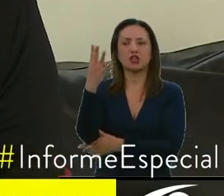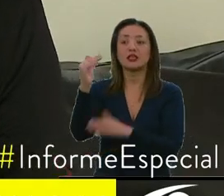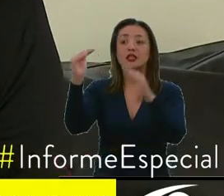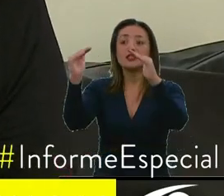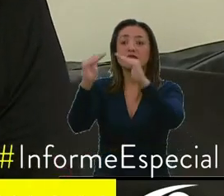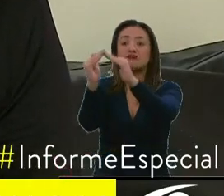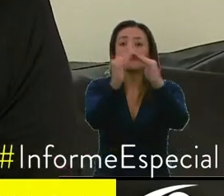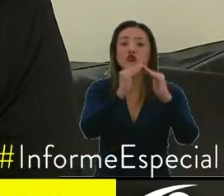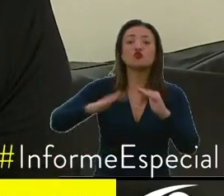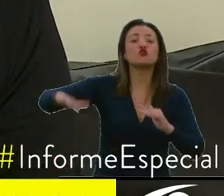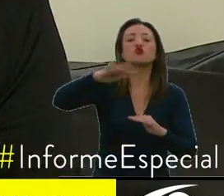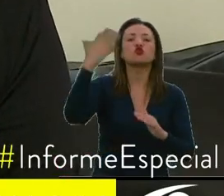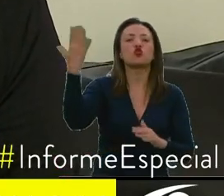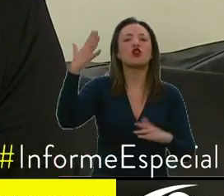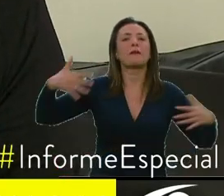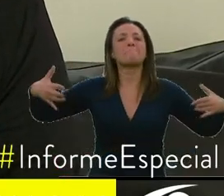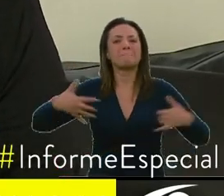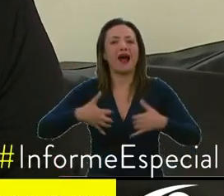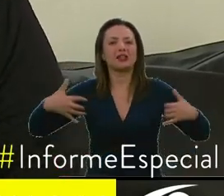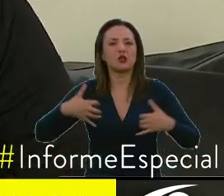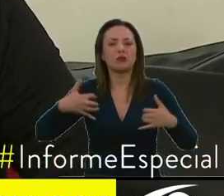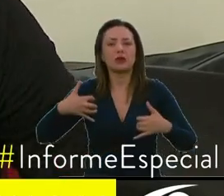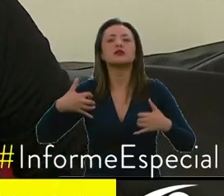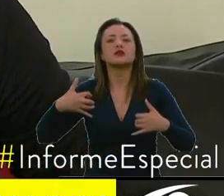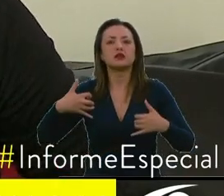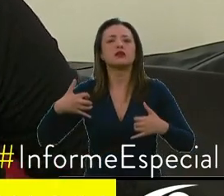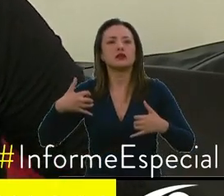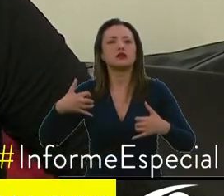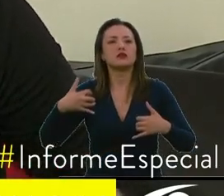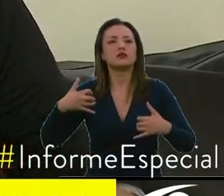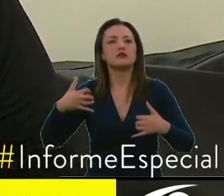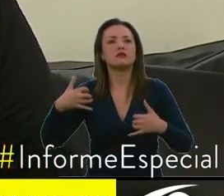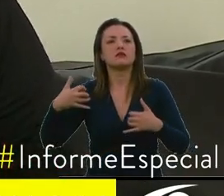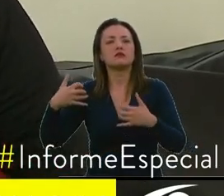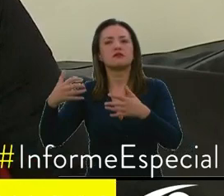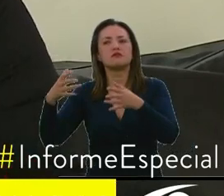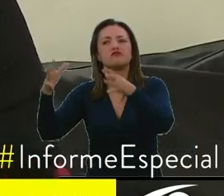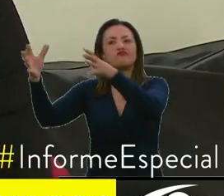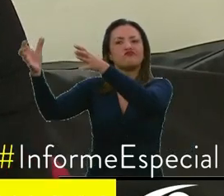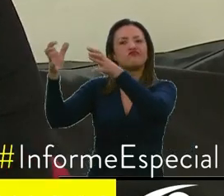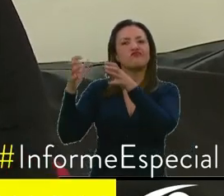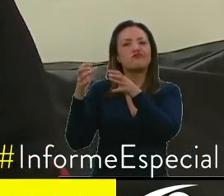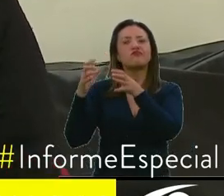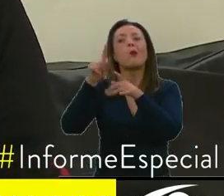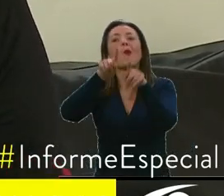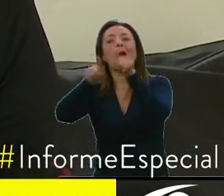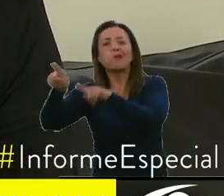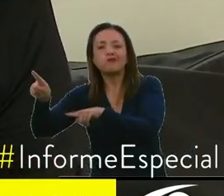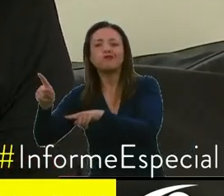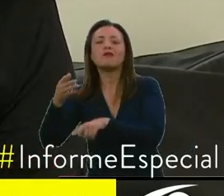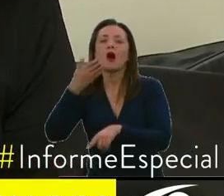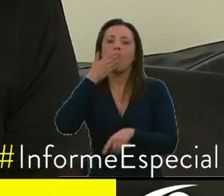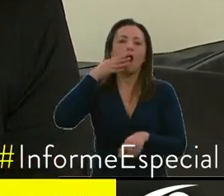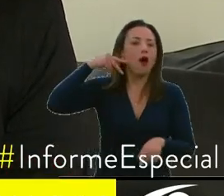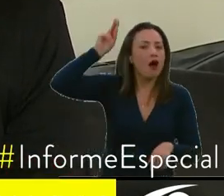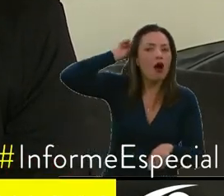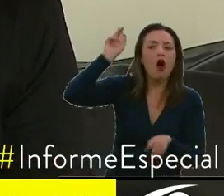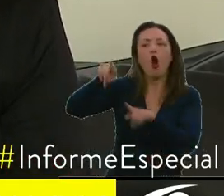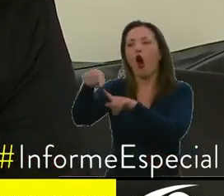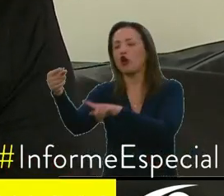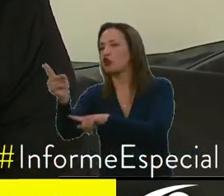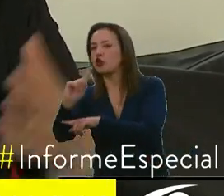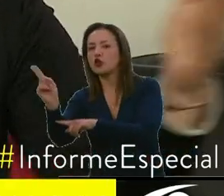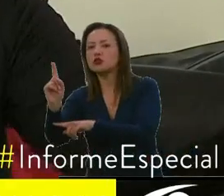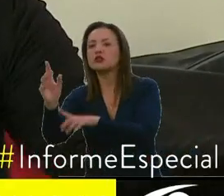Indígena Valledupar, 30 semaneros que habían indígenas y no indígenas y fueron pues, un